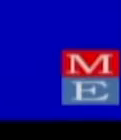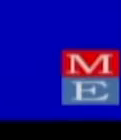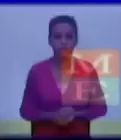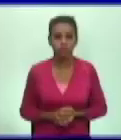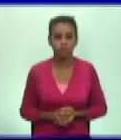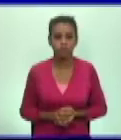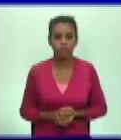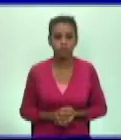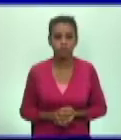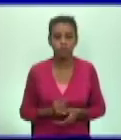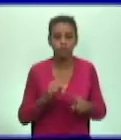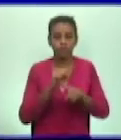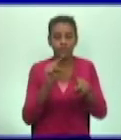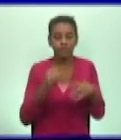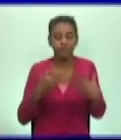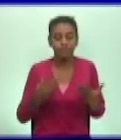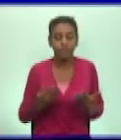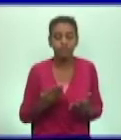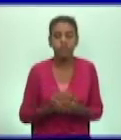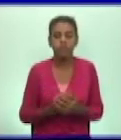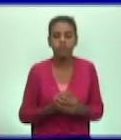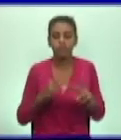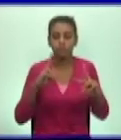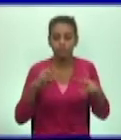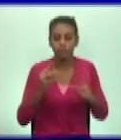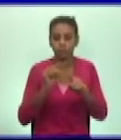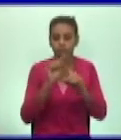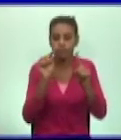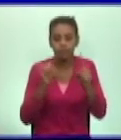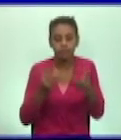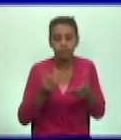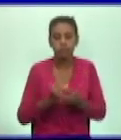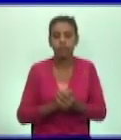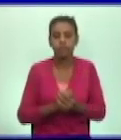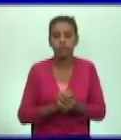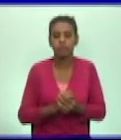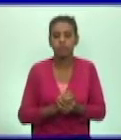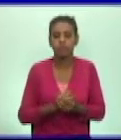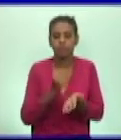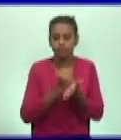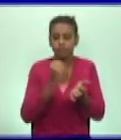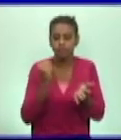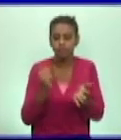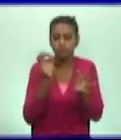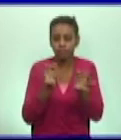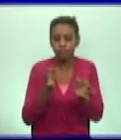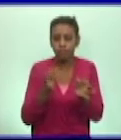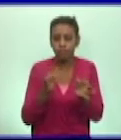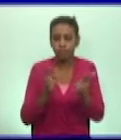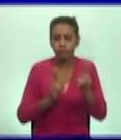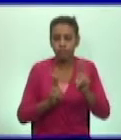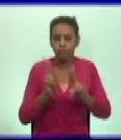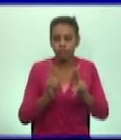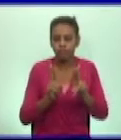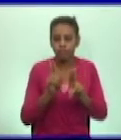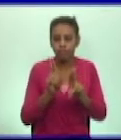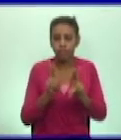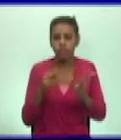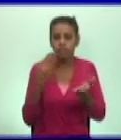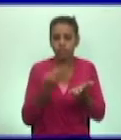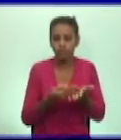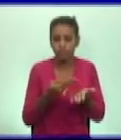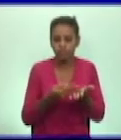Por tanto, les pregunté y les reitero una vez más la interrogante. ¿Fueron cumplidos estos acuerdos? ¿Llegaron a